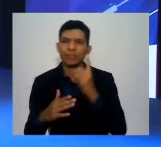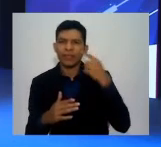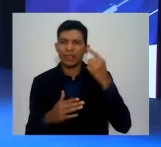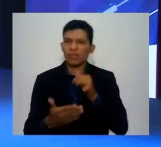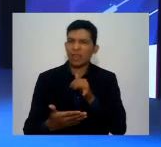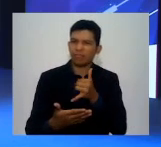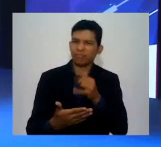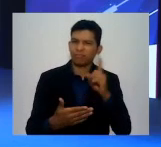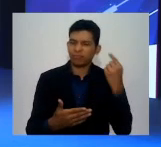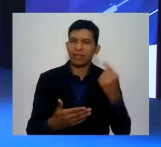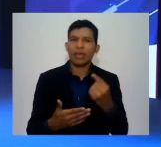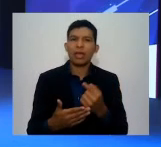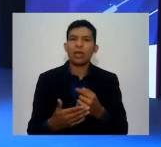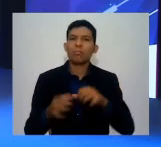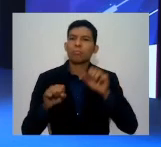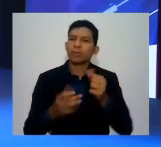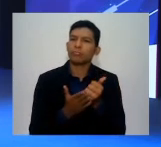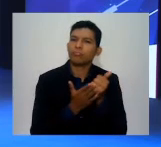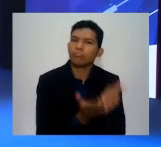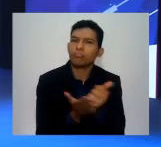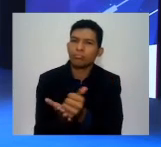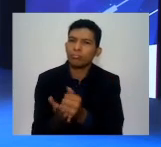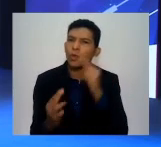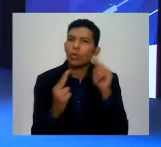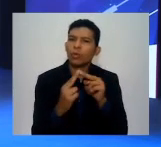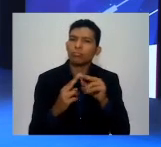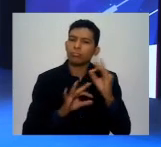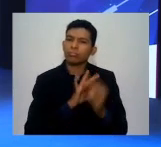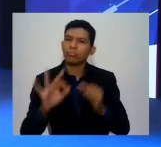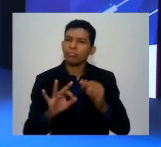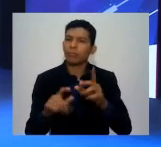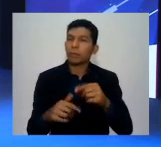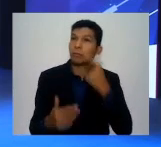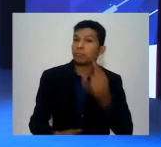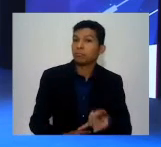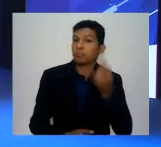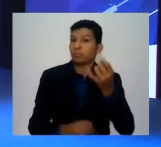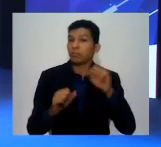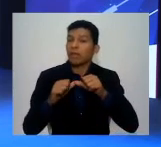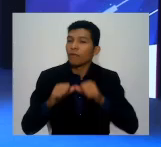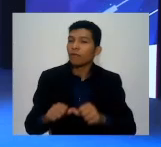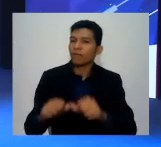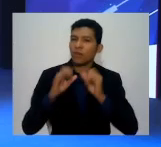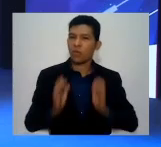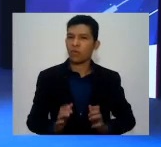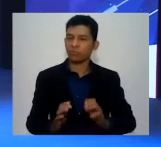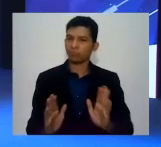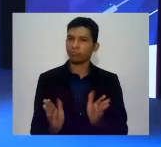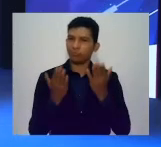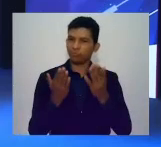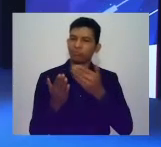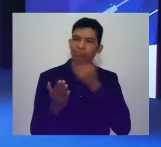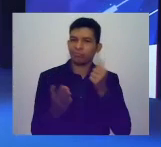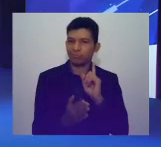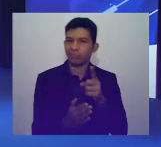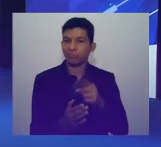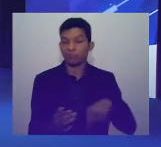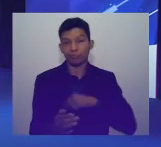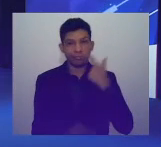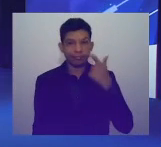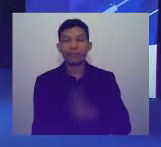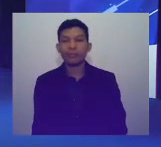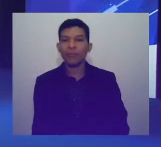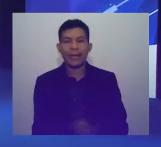bonita. Entonces, es un objeto de estudio bastante chévere, bastante bacano. Y la idea hoy es